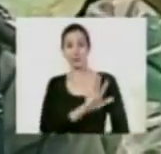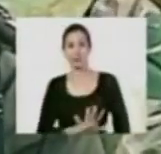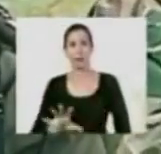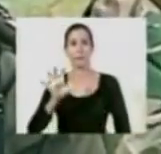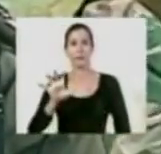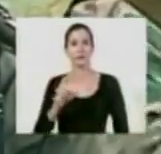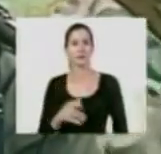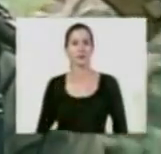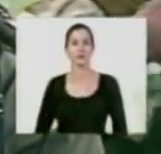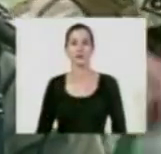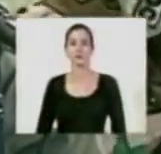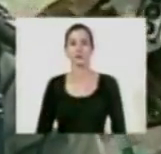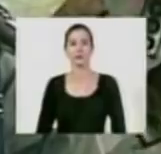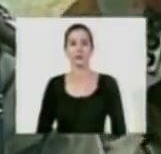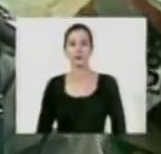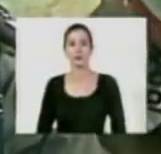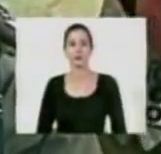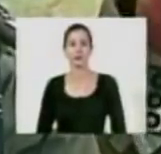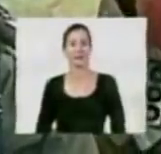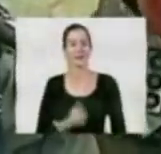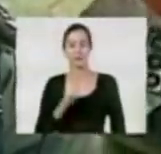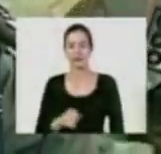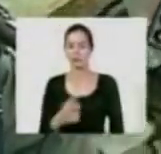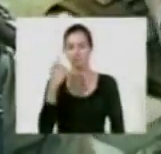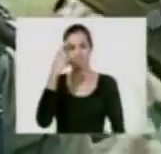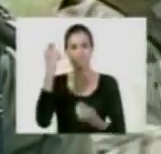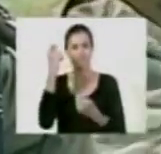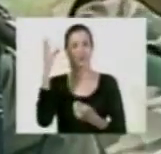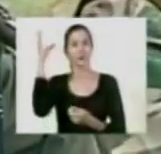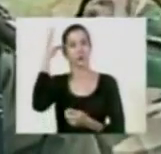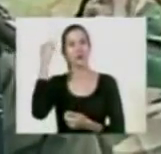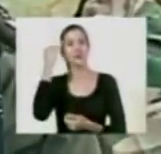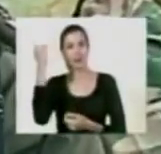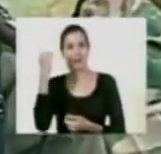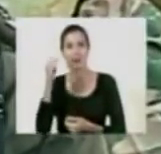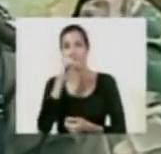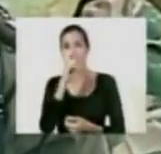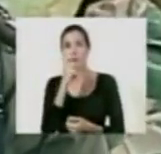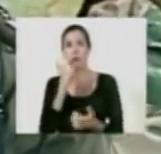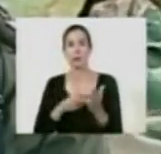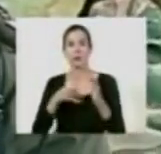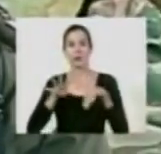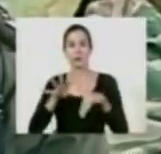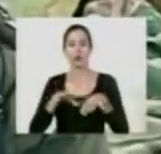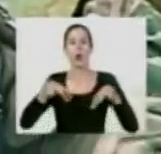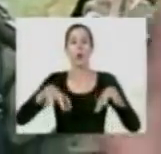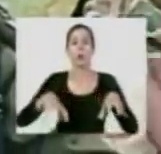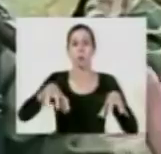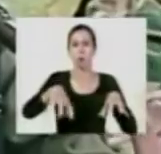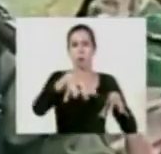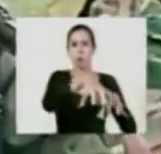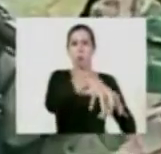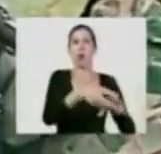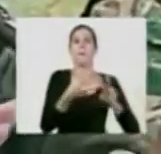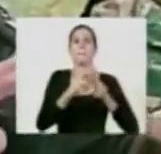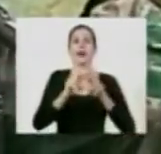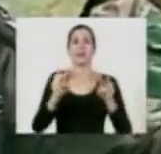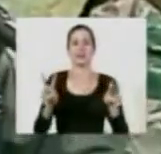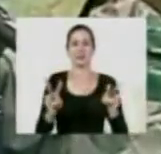aterrizar definitivamente en ese concepto que usted creó en el 2014, en los cuadrantes de paz. Uh-huh. Todo,